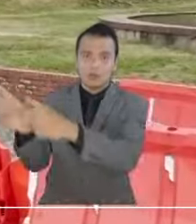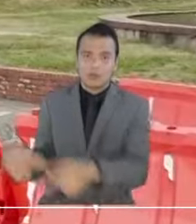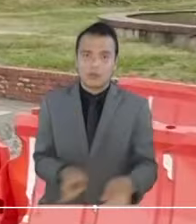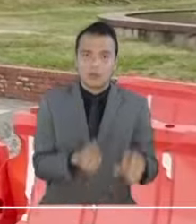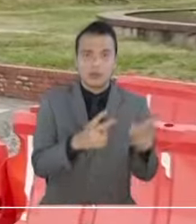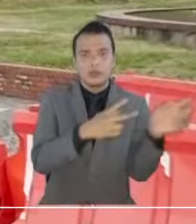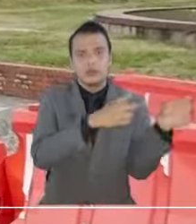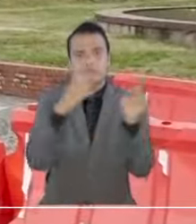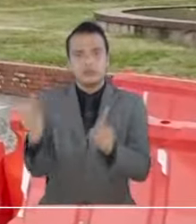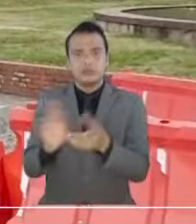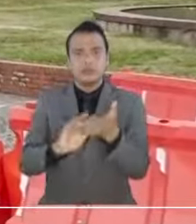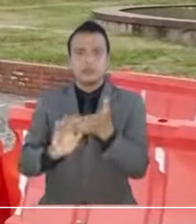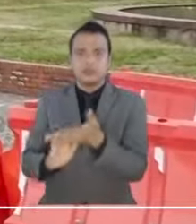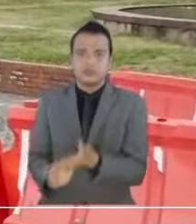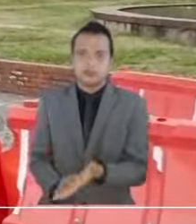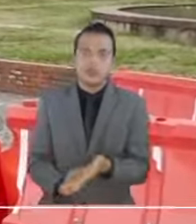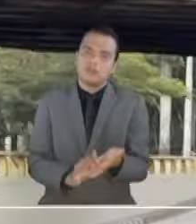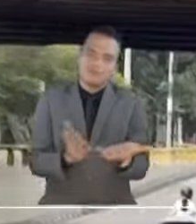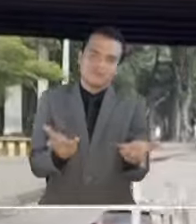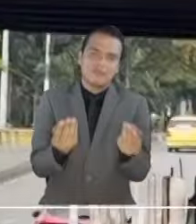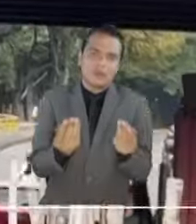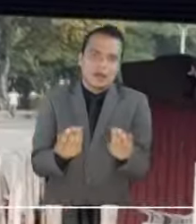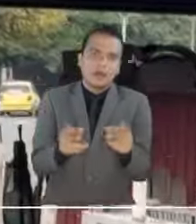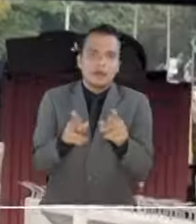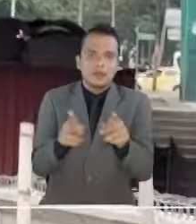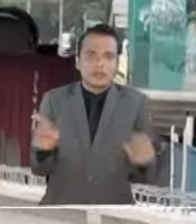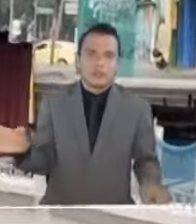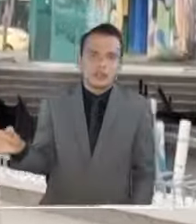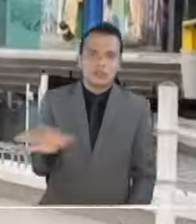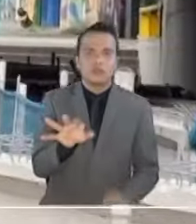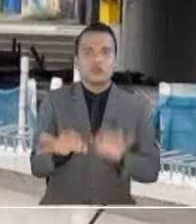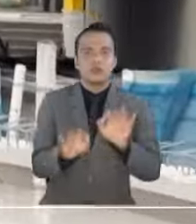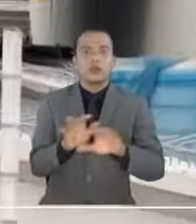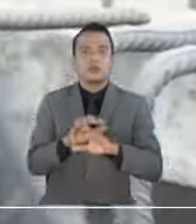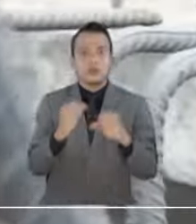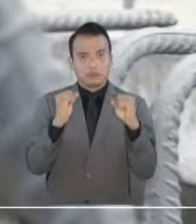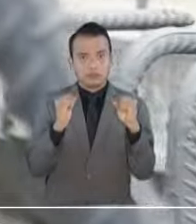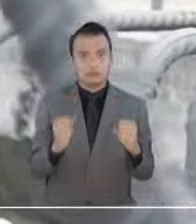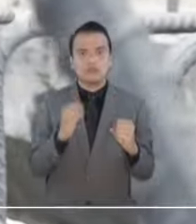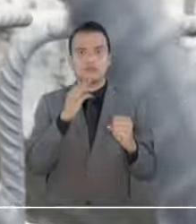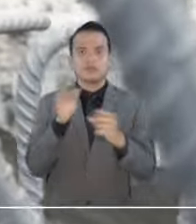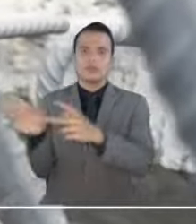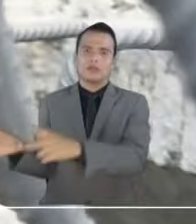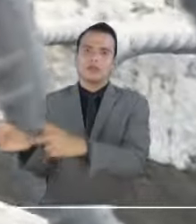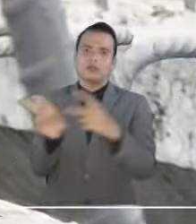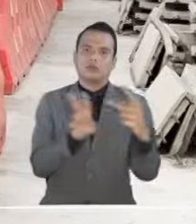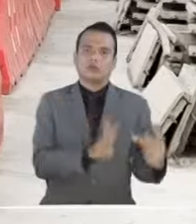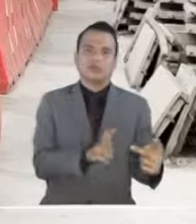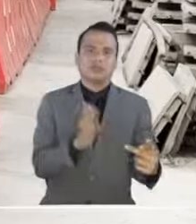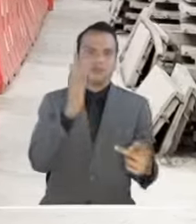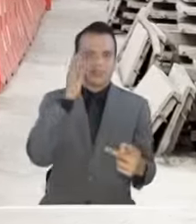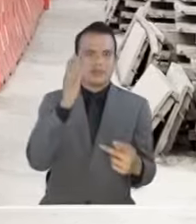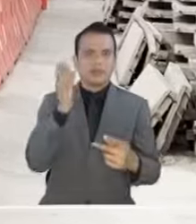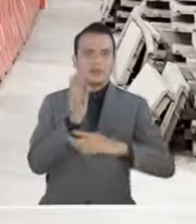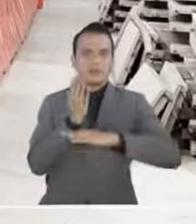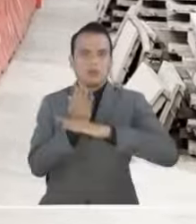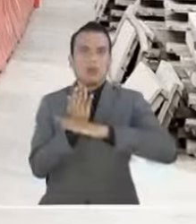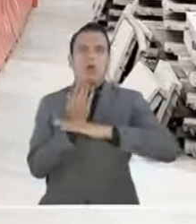seguridad de los usuarios y mejorar la infraestruc ura vial de la zona que por siniestros viales presentados en años anteriores se encontraba en mal